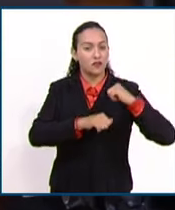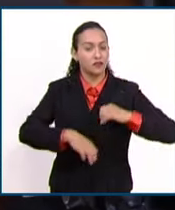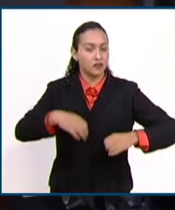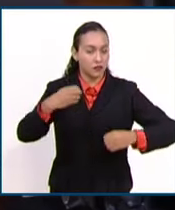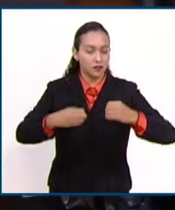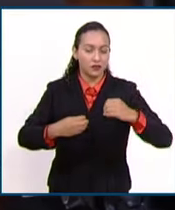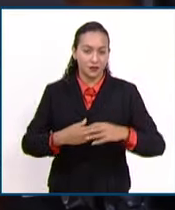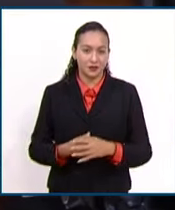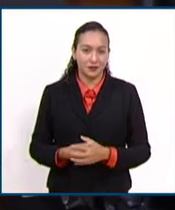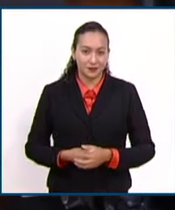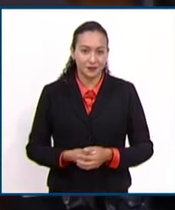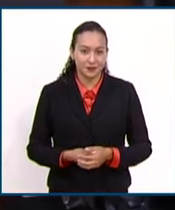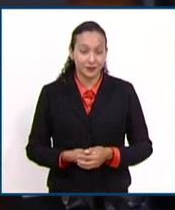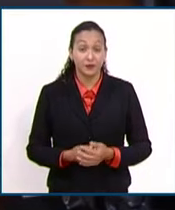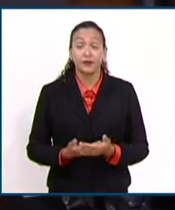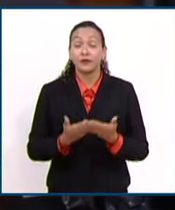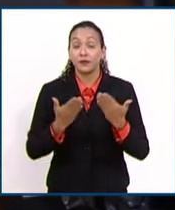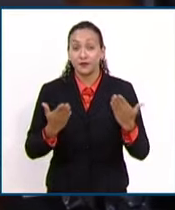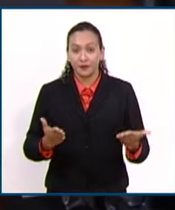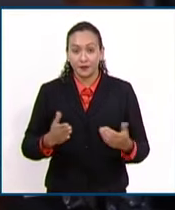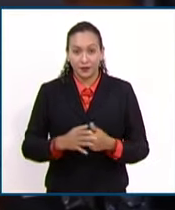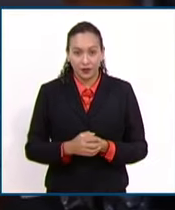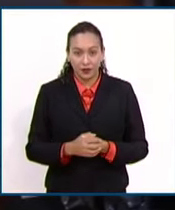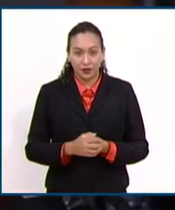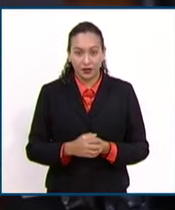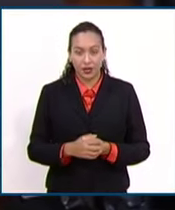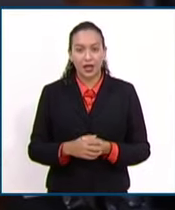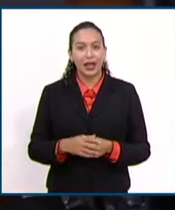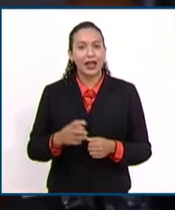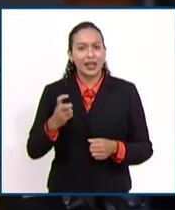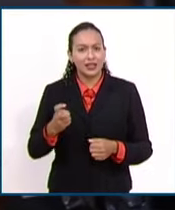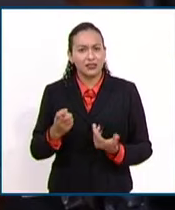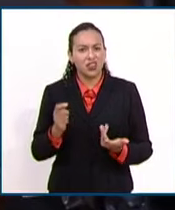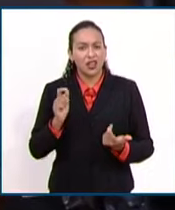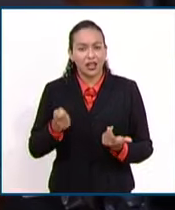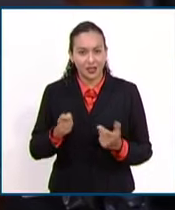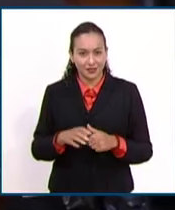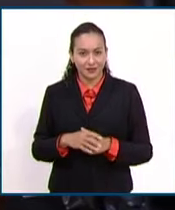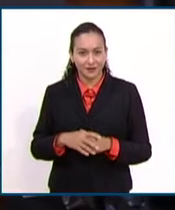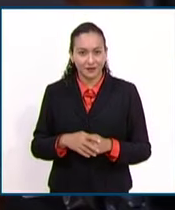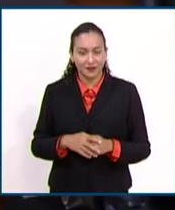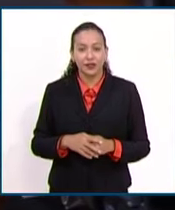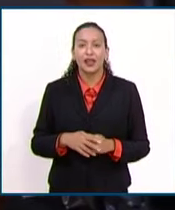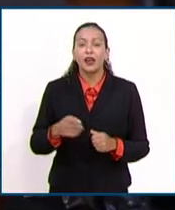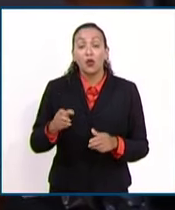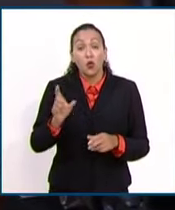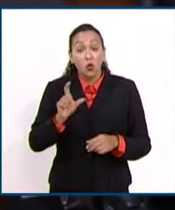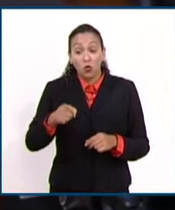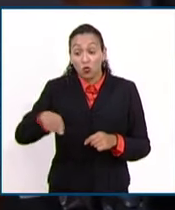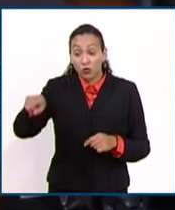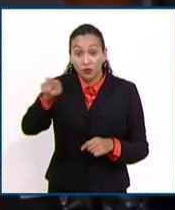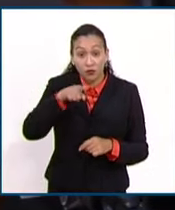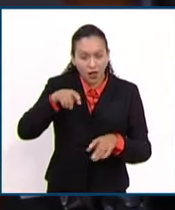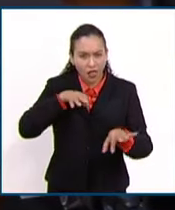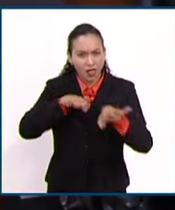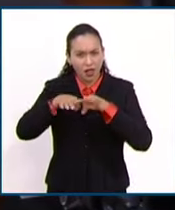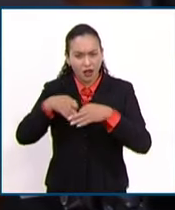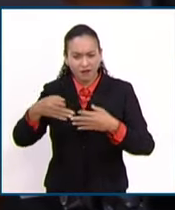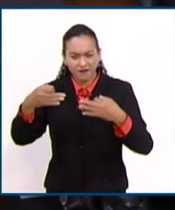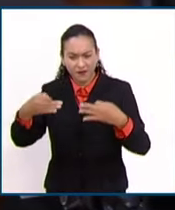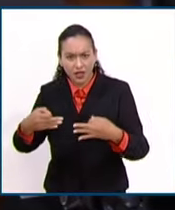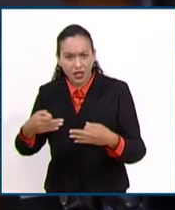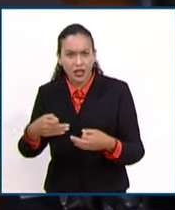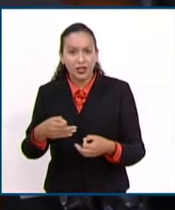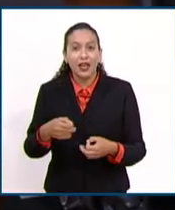justicia. Ahora, esta metáfora está incompleta si no entendemos que la luz